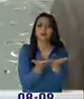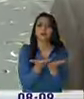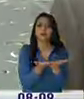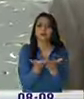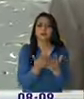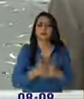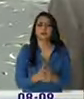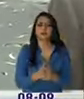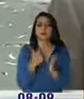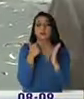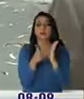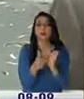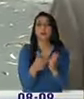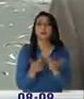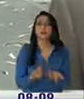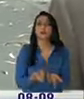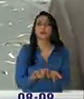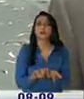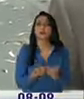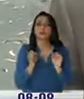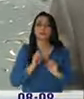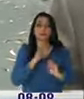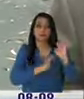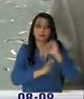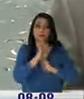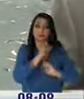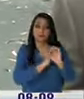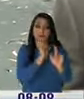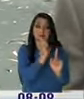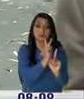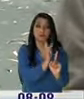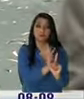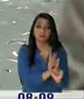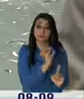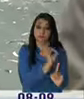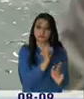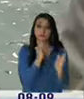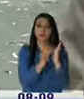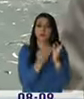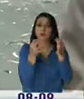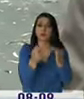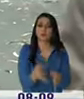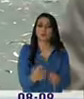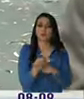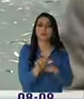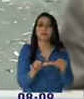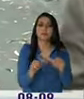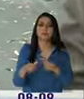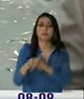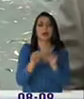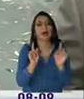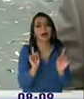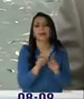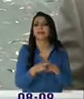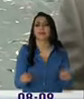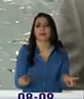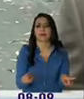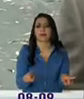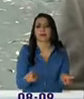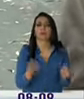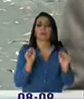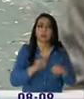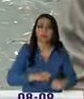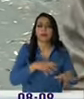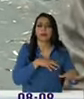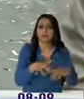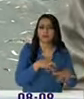Por ejemplo, no se puede evaluar o poner una puntuación mejor a quien haya cumplido la caja común, porque eso es una disposición legal para operar,